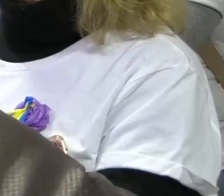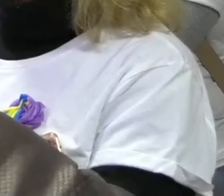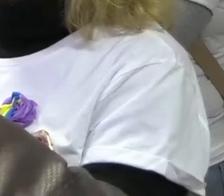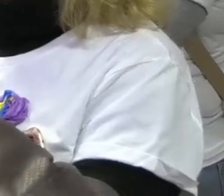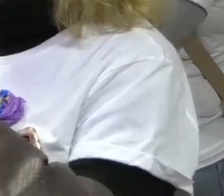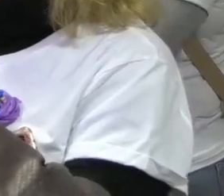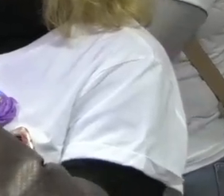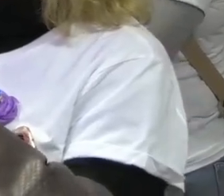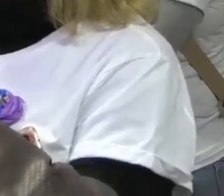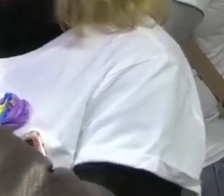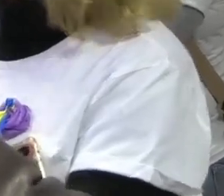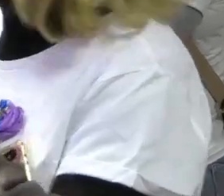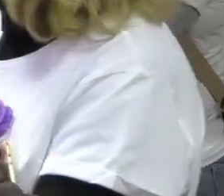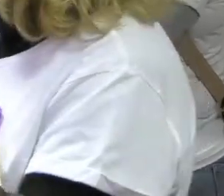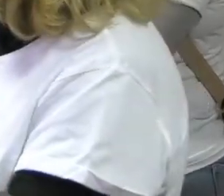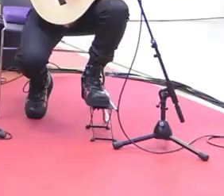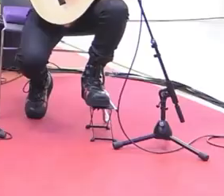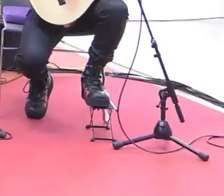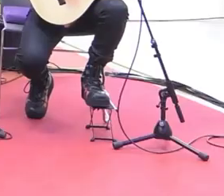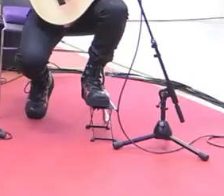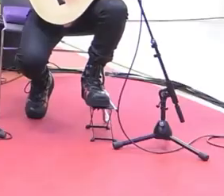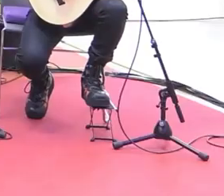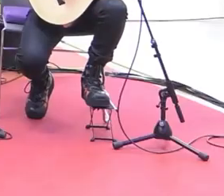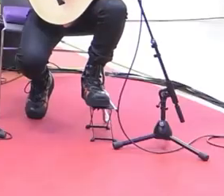no resolver